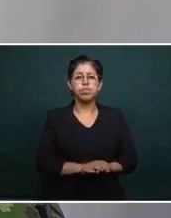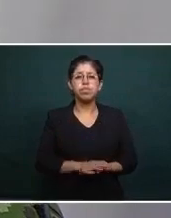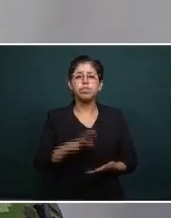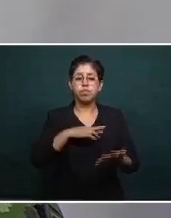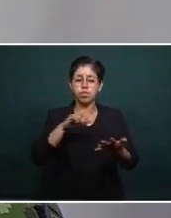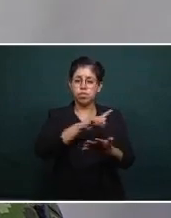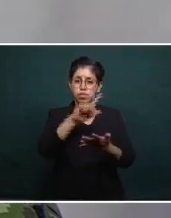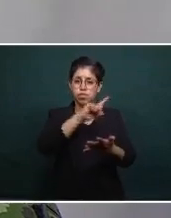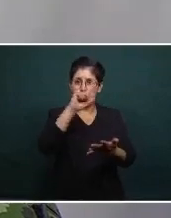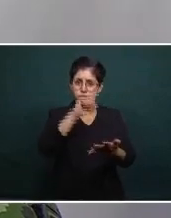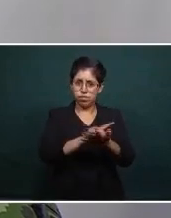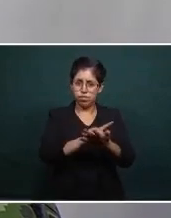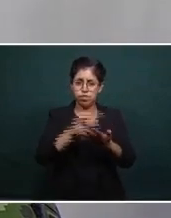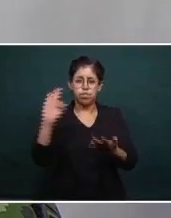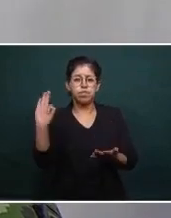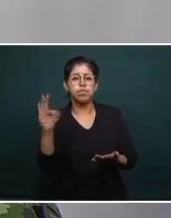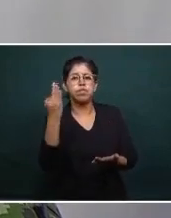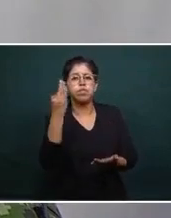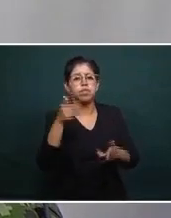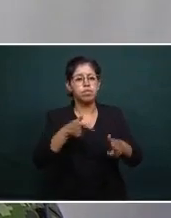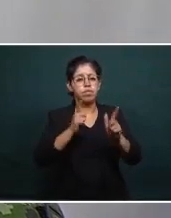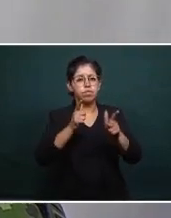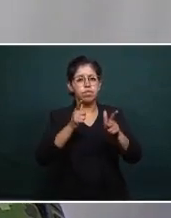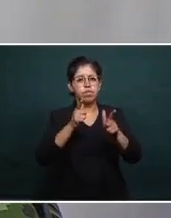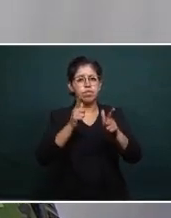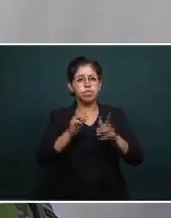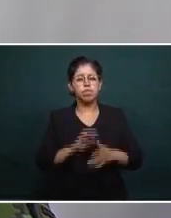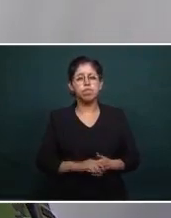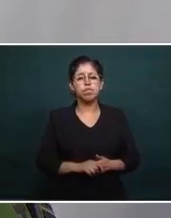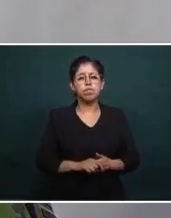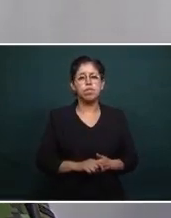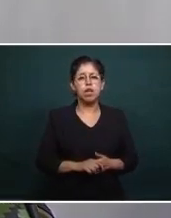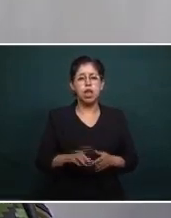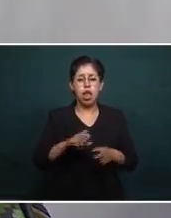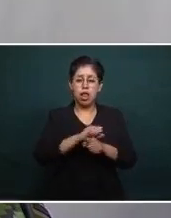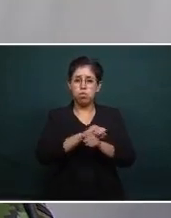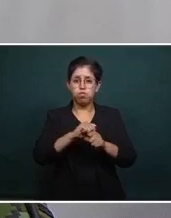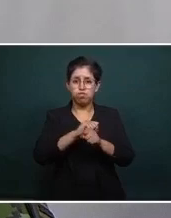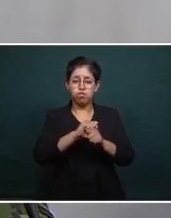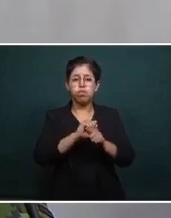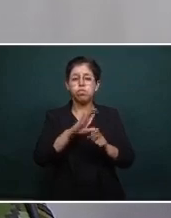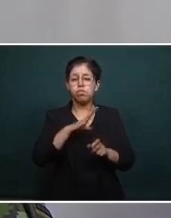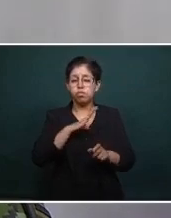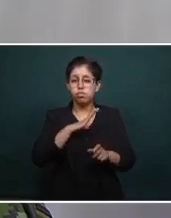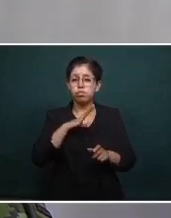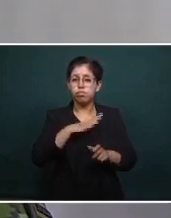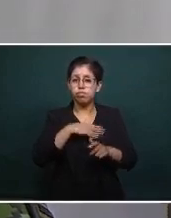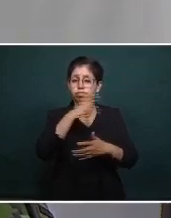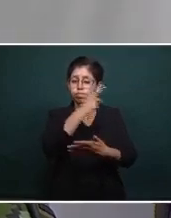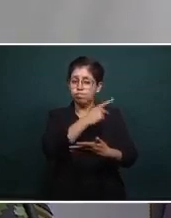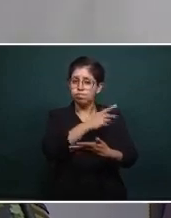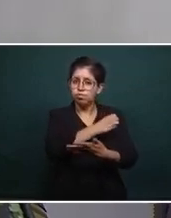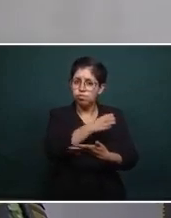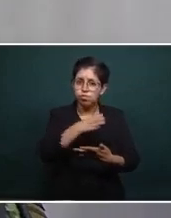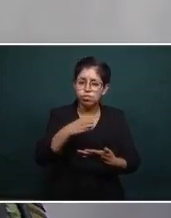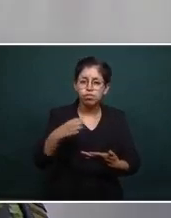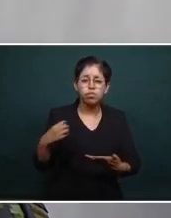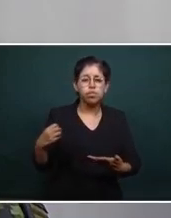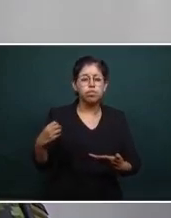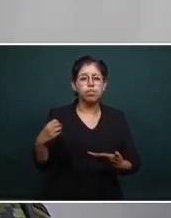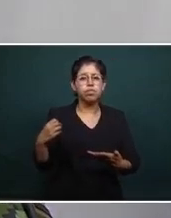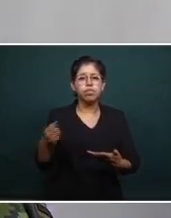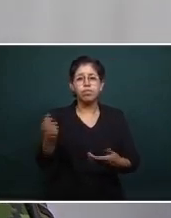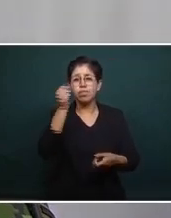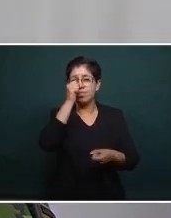Ley Federal de Armas y Control de Explosivos, y tenemos todo un procedimiento. De hecho, la Secretaría de la Defensa Nacional es